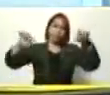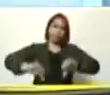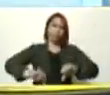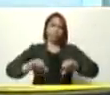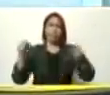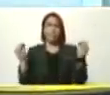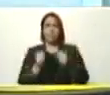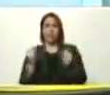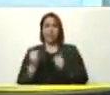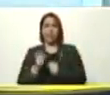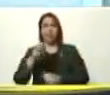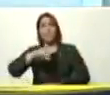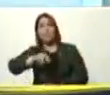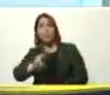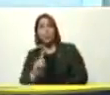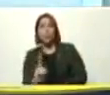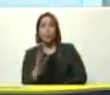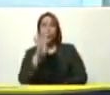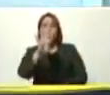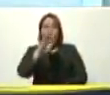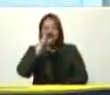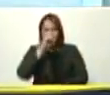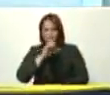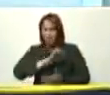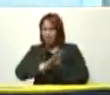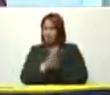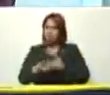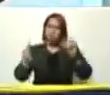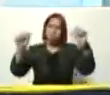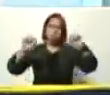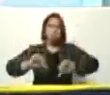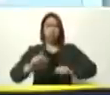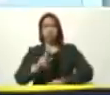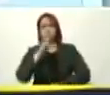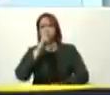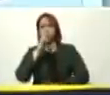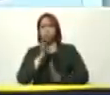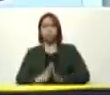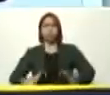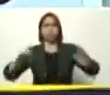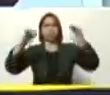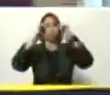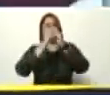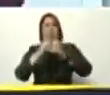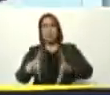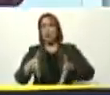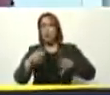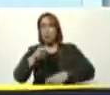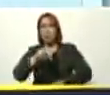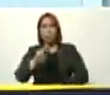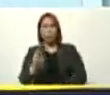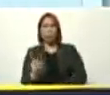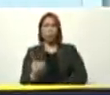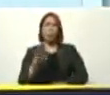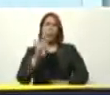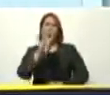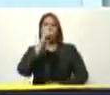ganó la MUT, 4 años, ¡desastre! En Anzoátegui, ganó la MUT, 4 años,